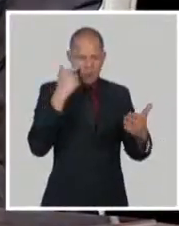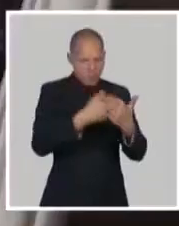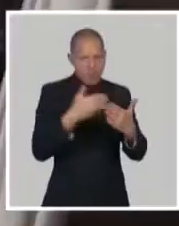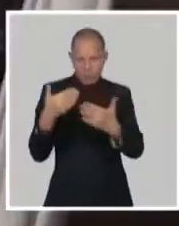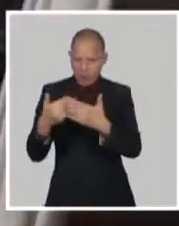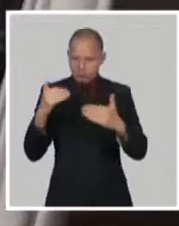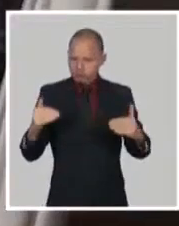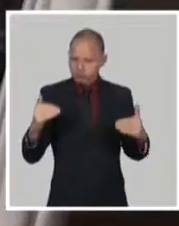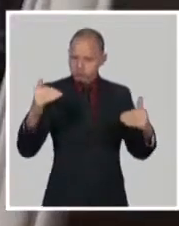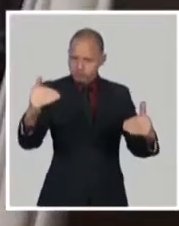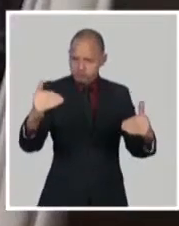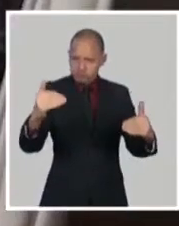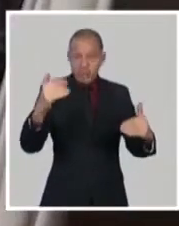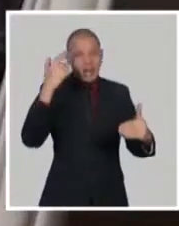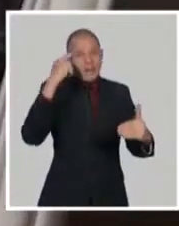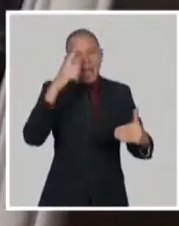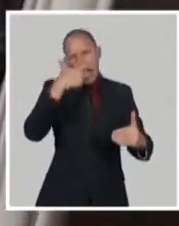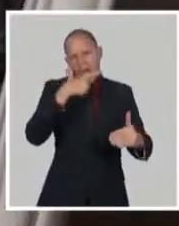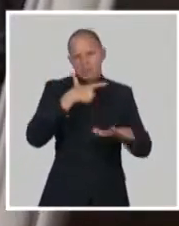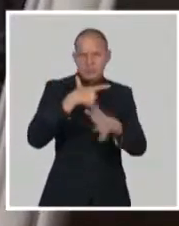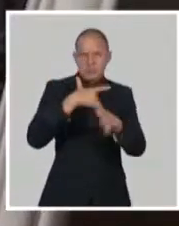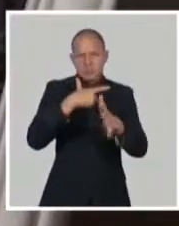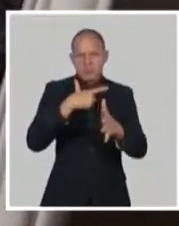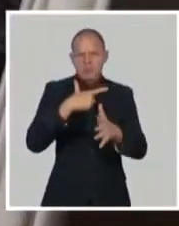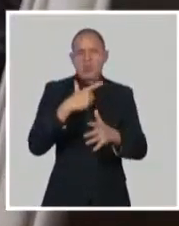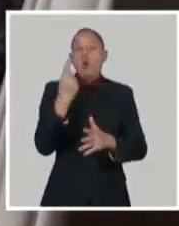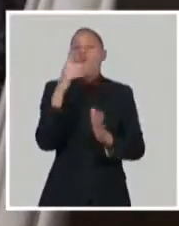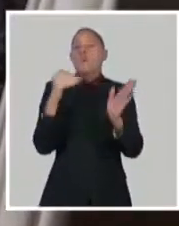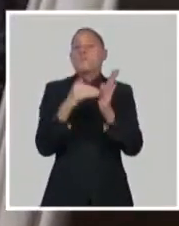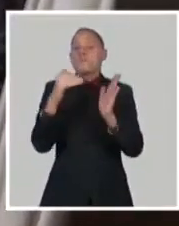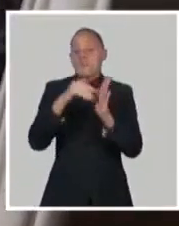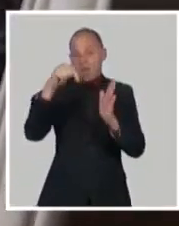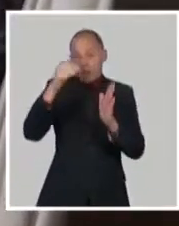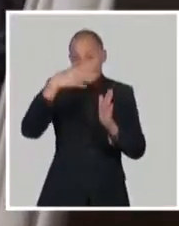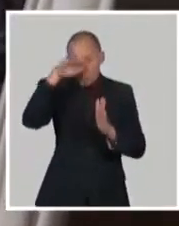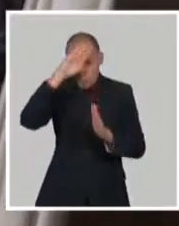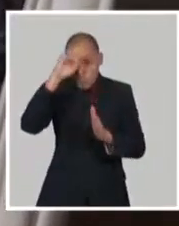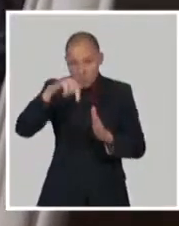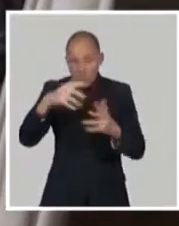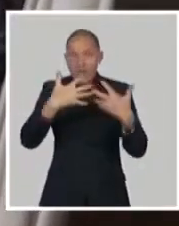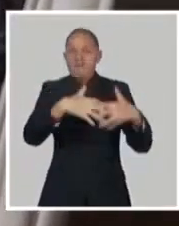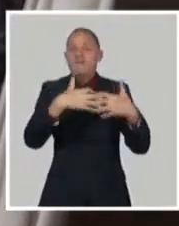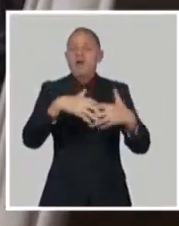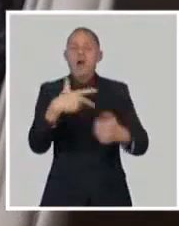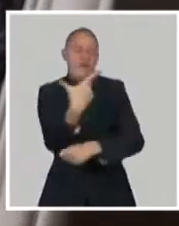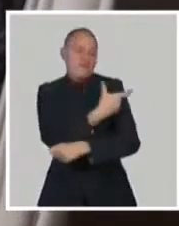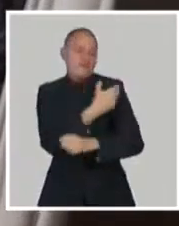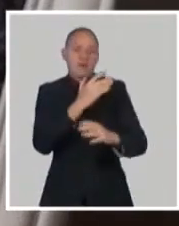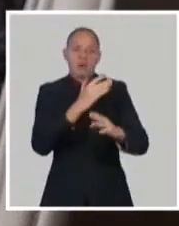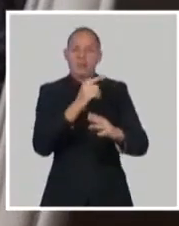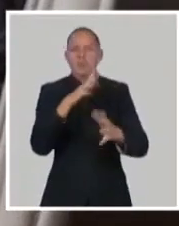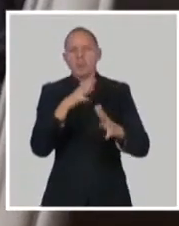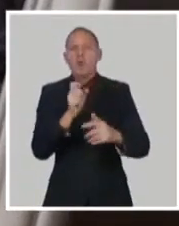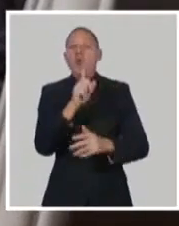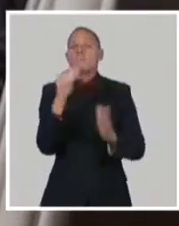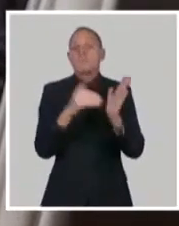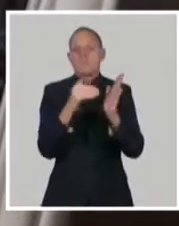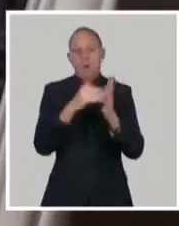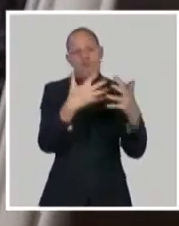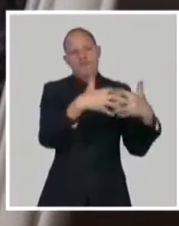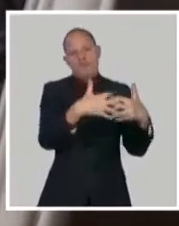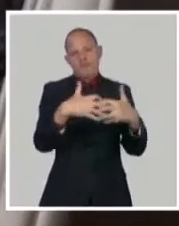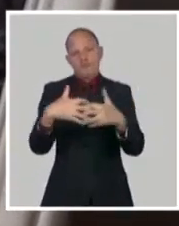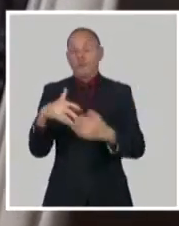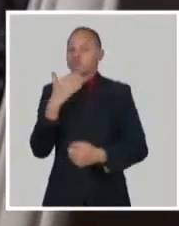ya estaremos entonces para abril, estaba diciendo 1 millón de vacunas producidas. Eso creo que son datos importantes, datos que